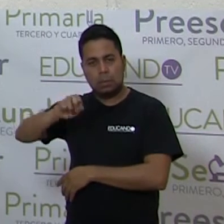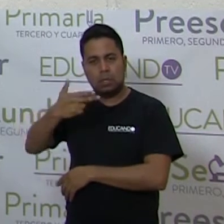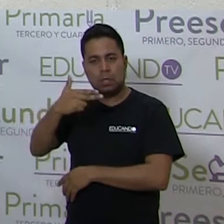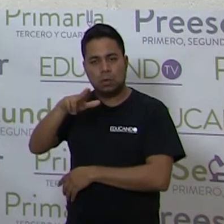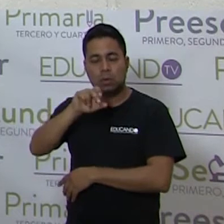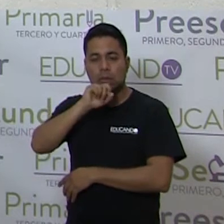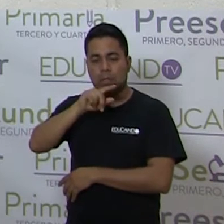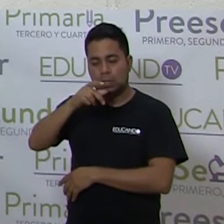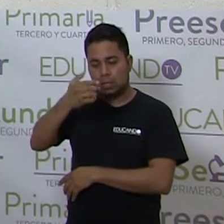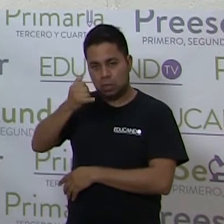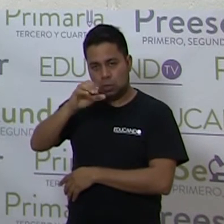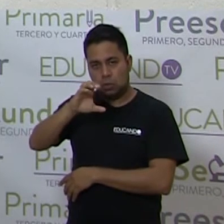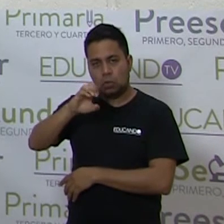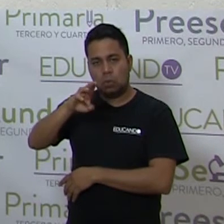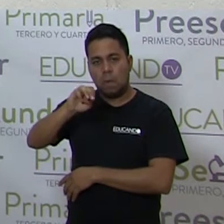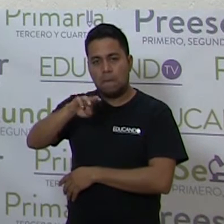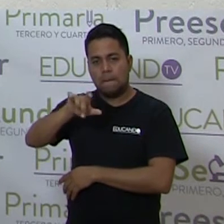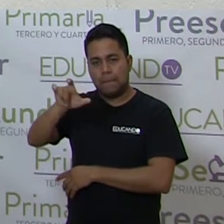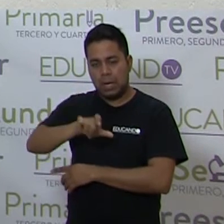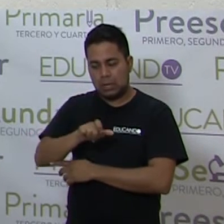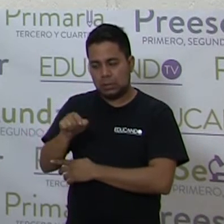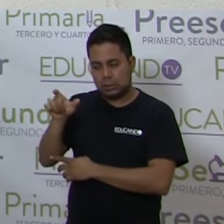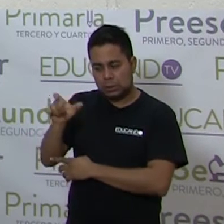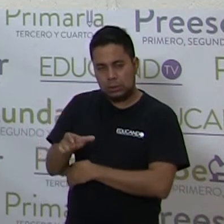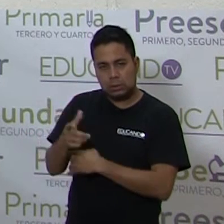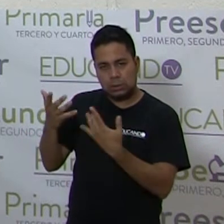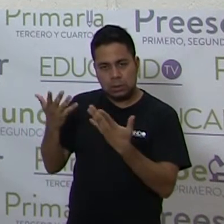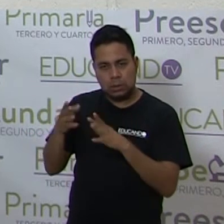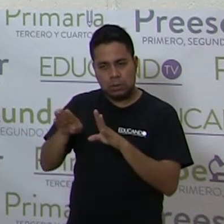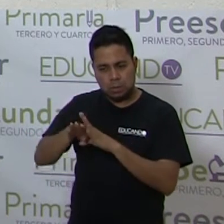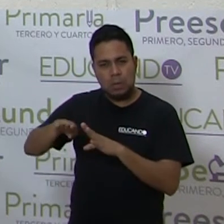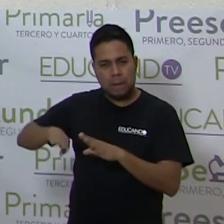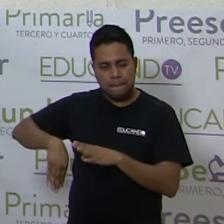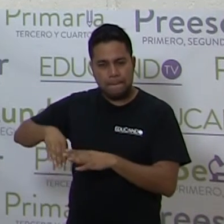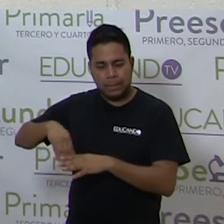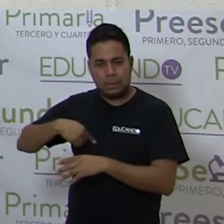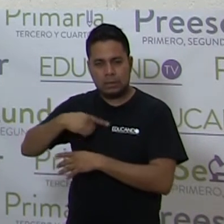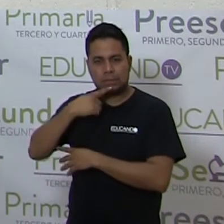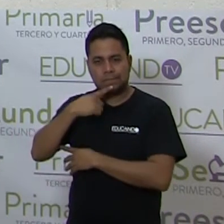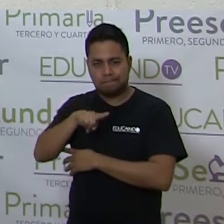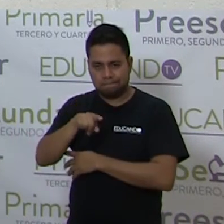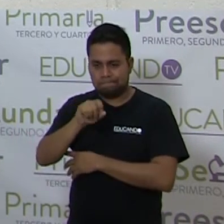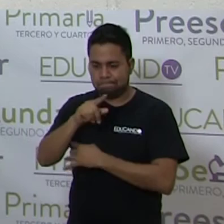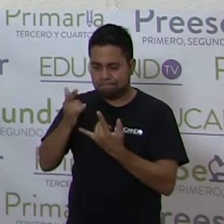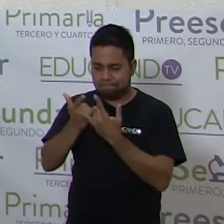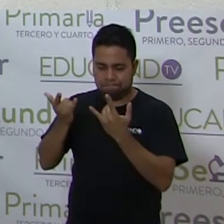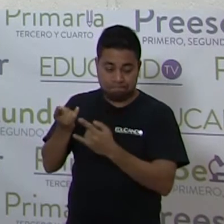Wukumats, ellos emplearon, como acabamos de decir también en el anterior